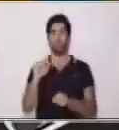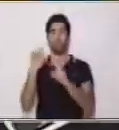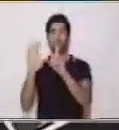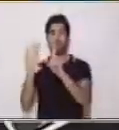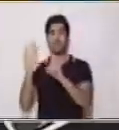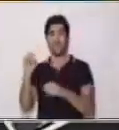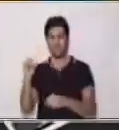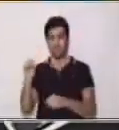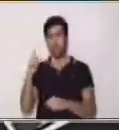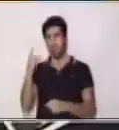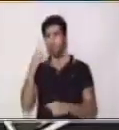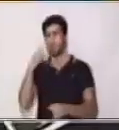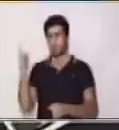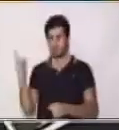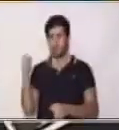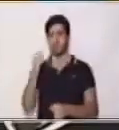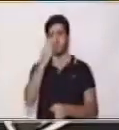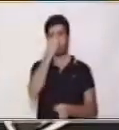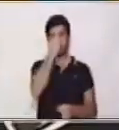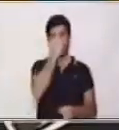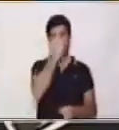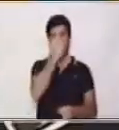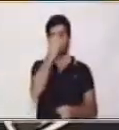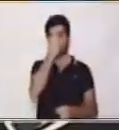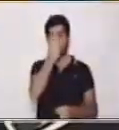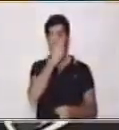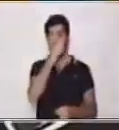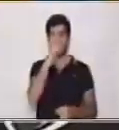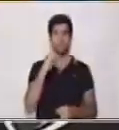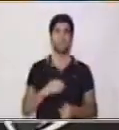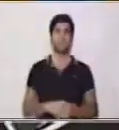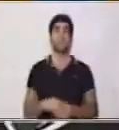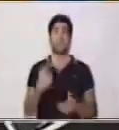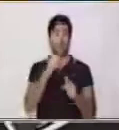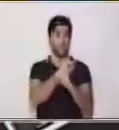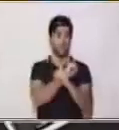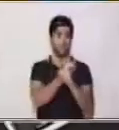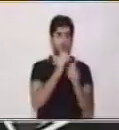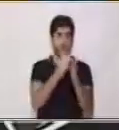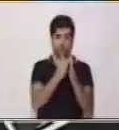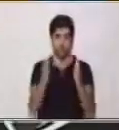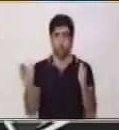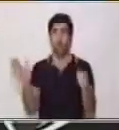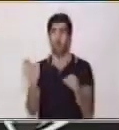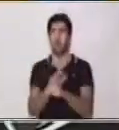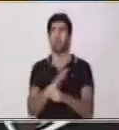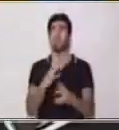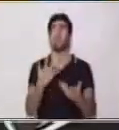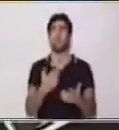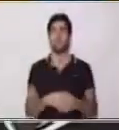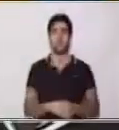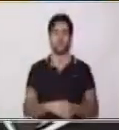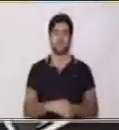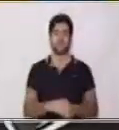y 0.60 de largo. La multiplicación de esas tres dimensionales me va a dar